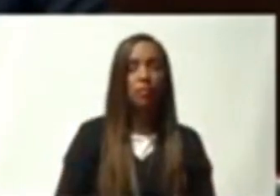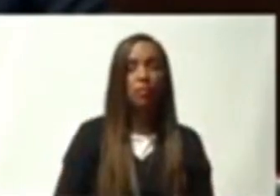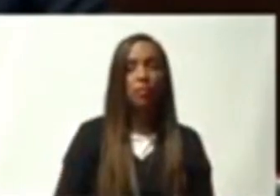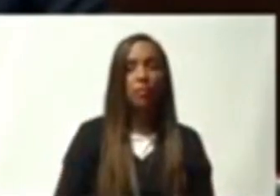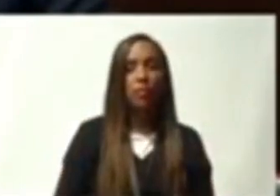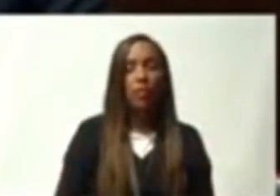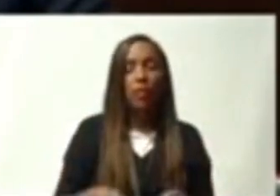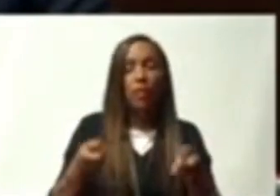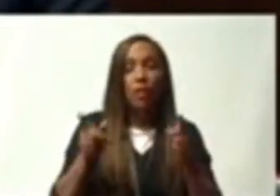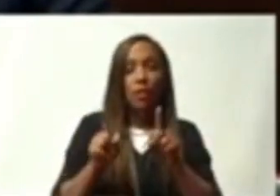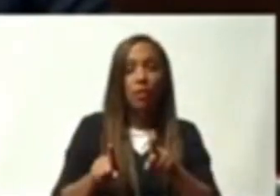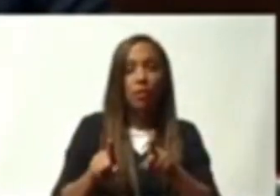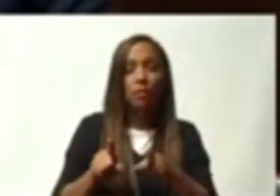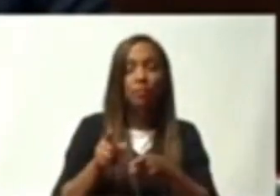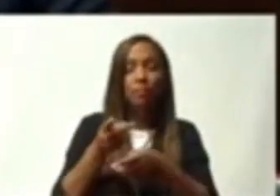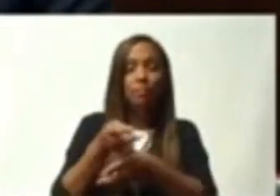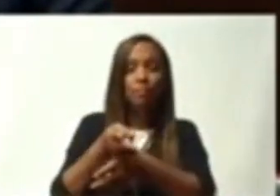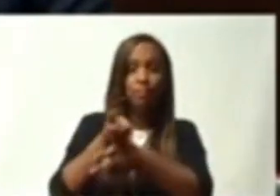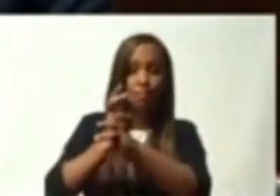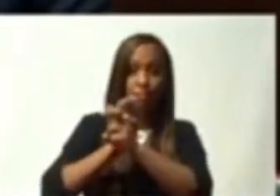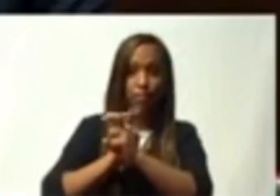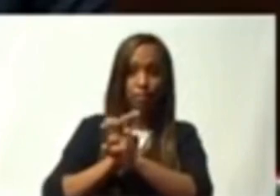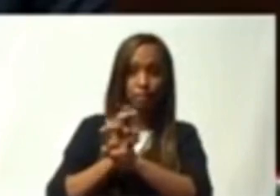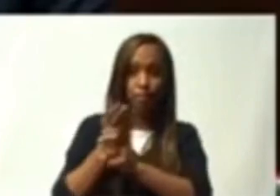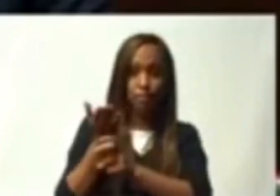Este préstamo